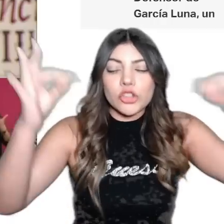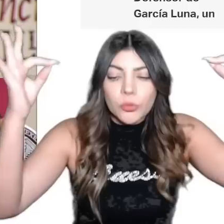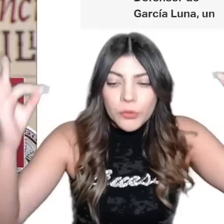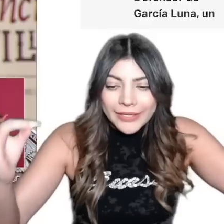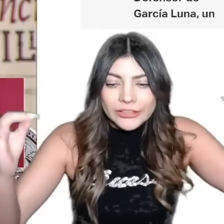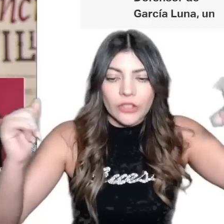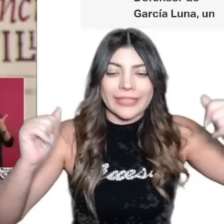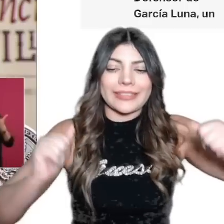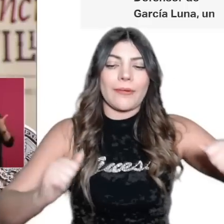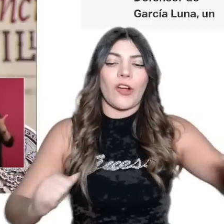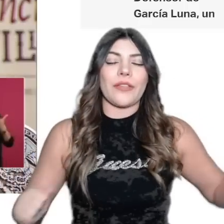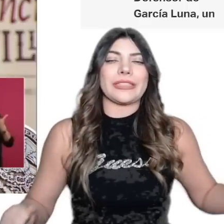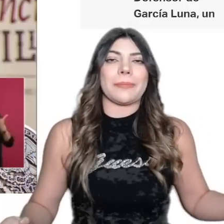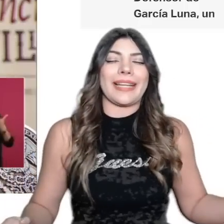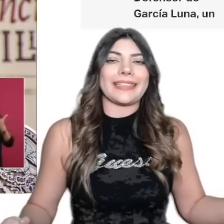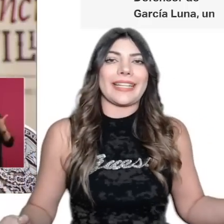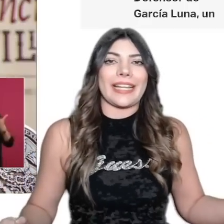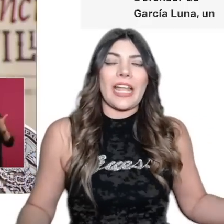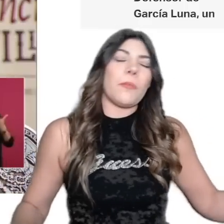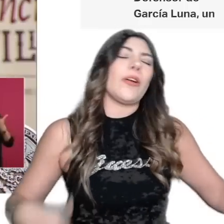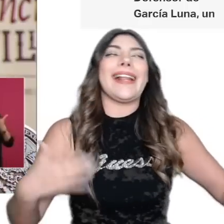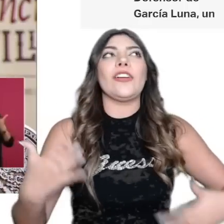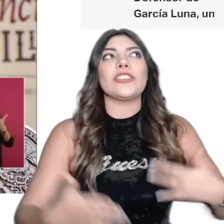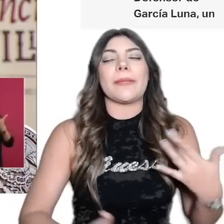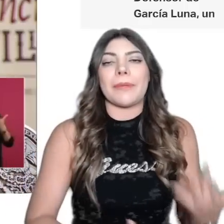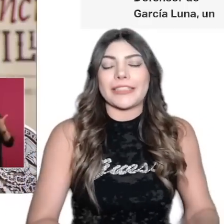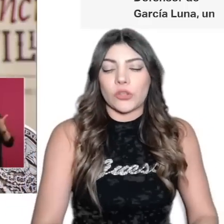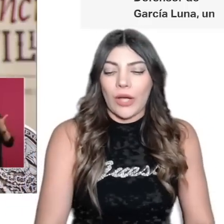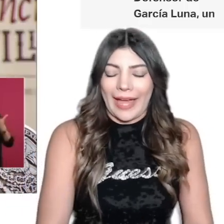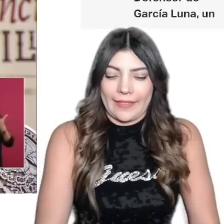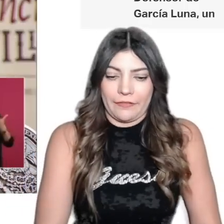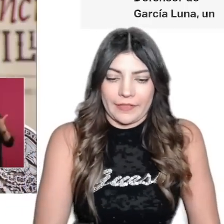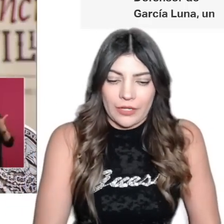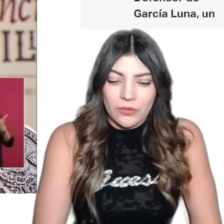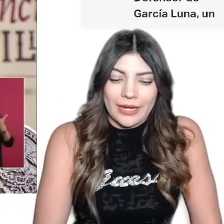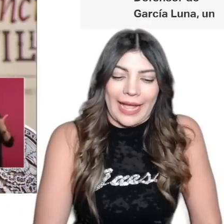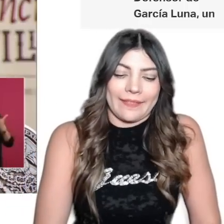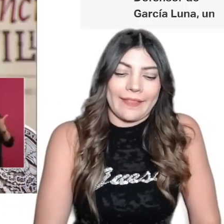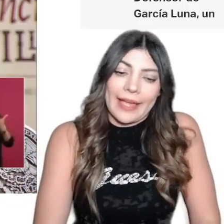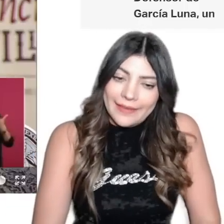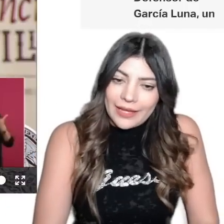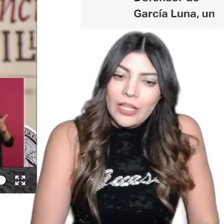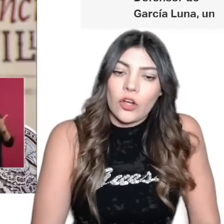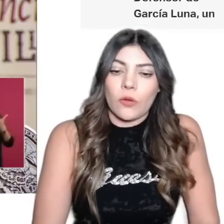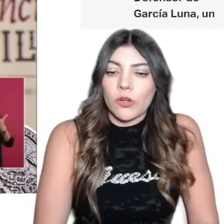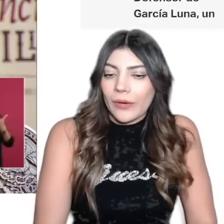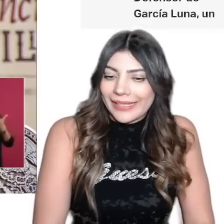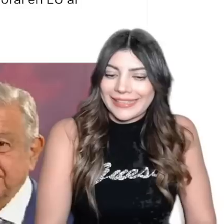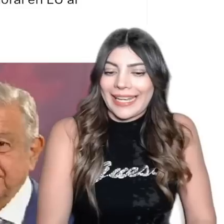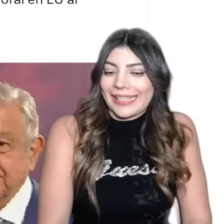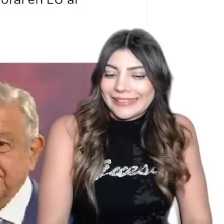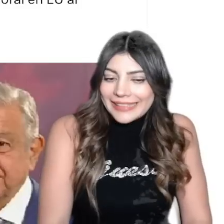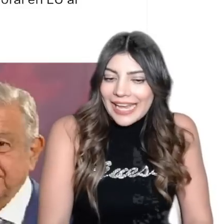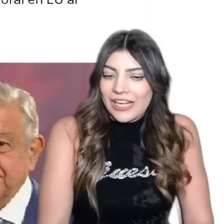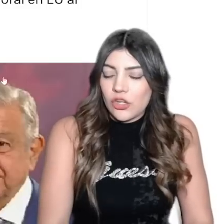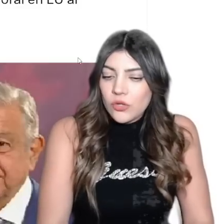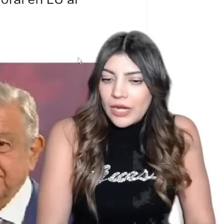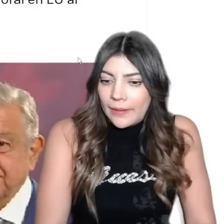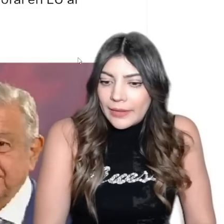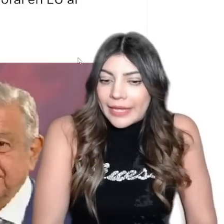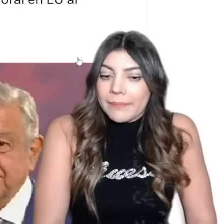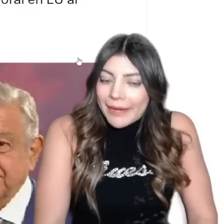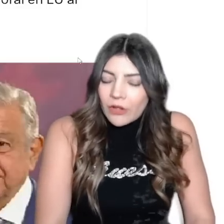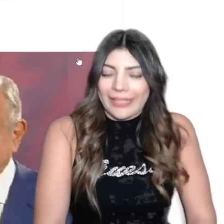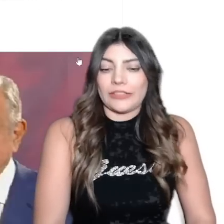Por supuesto que este abogado es parte. Por algo se prestó a defender un gandalla como lo es García